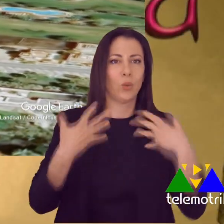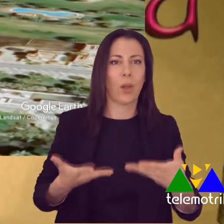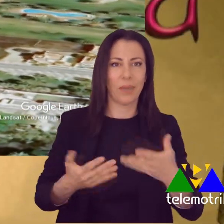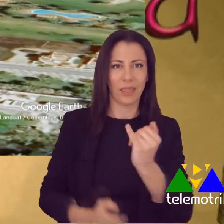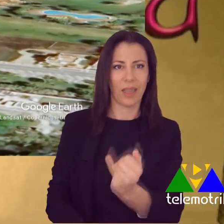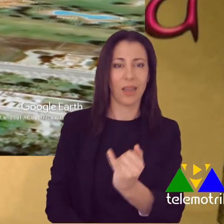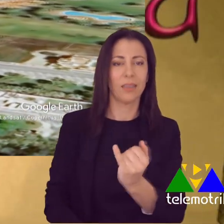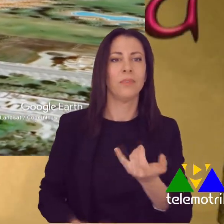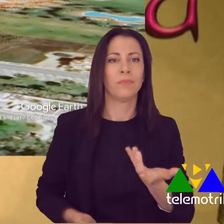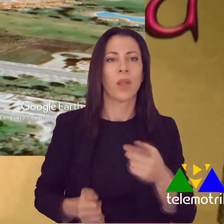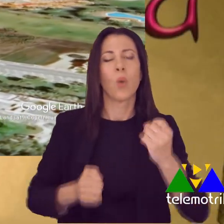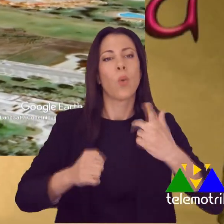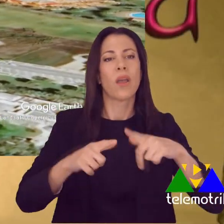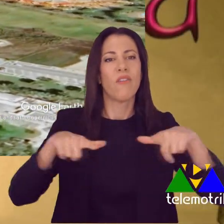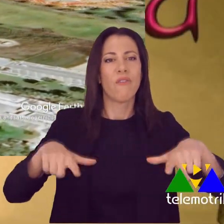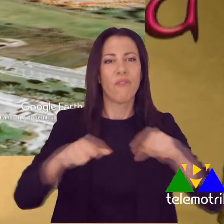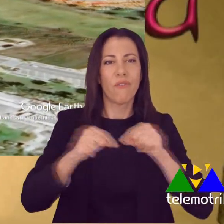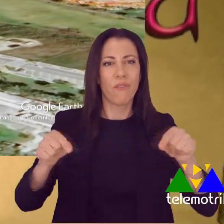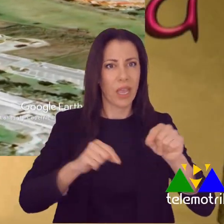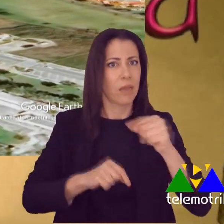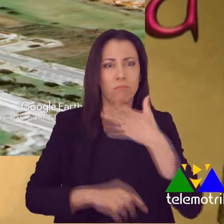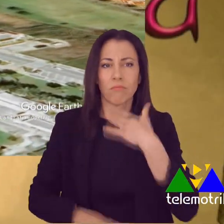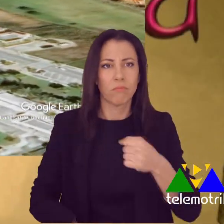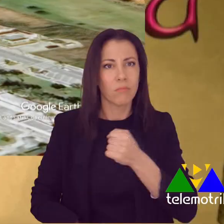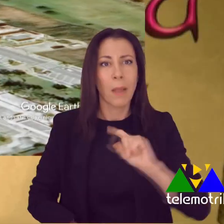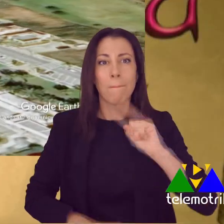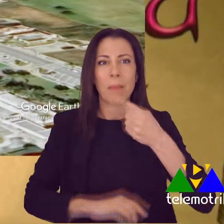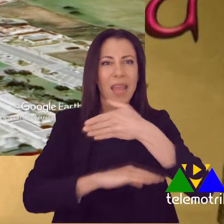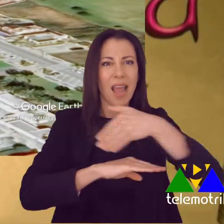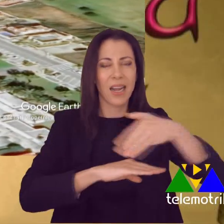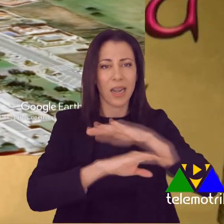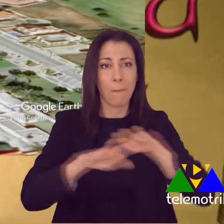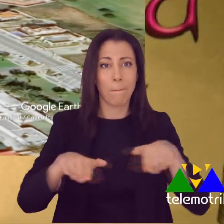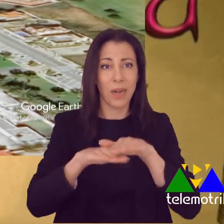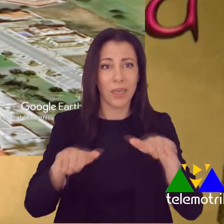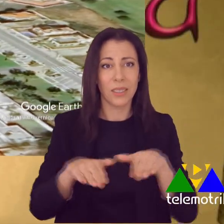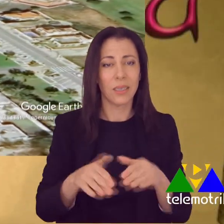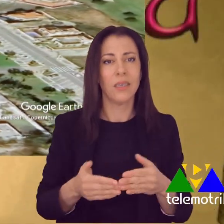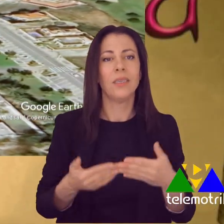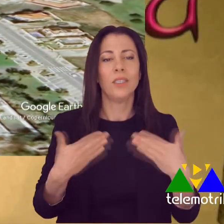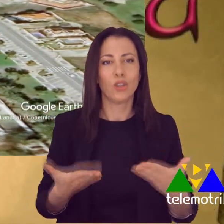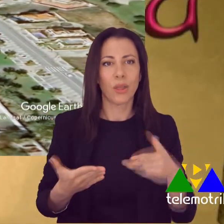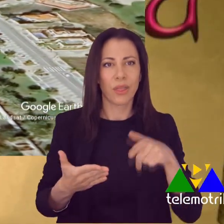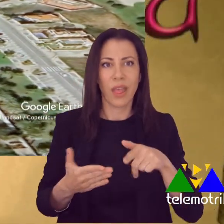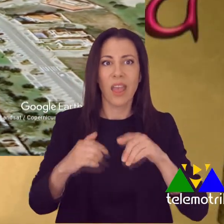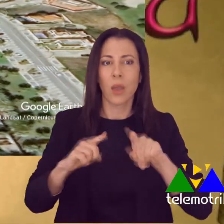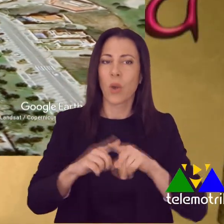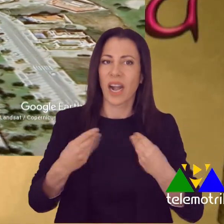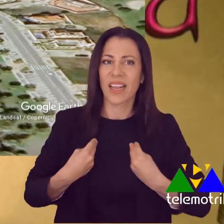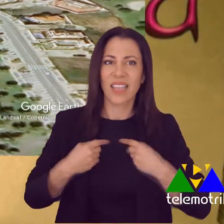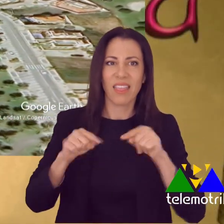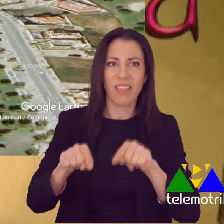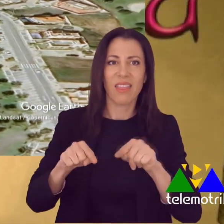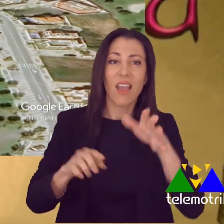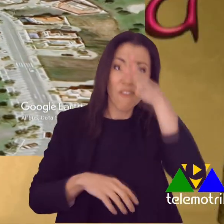actualidad, que es una finca magnífica en primera línea de playa y que ha sido la residencia